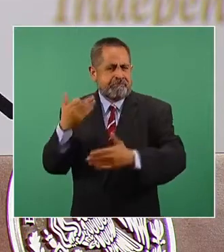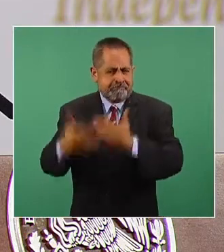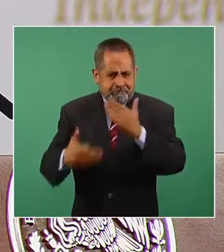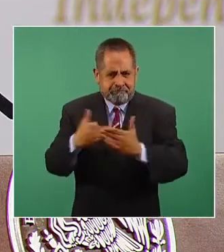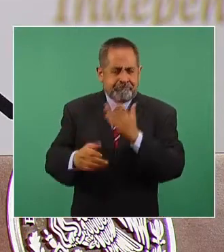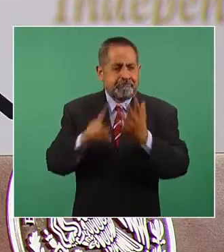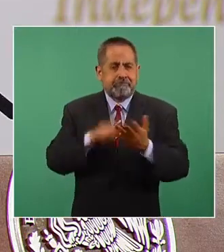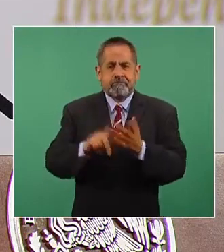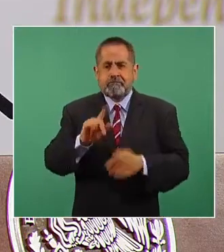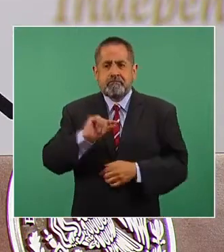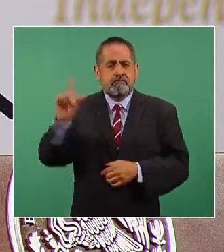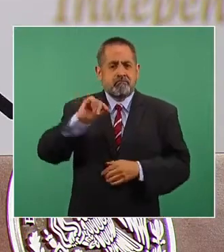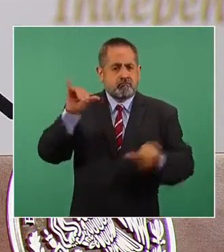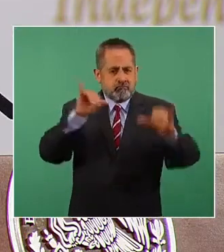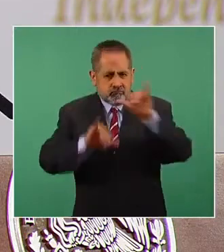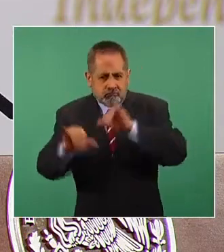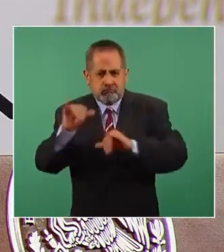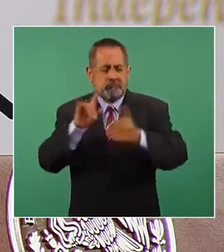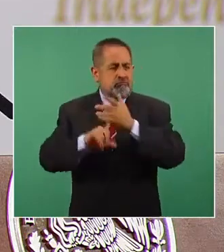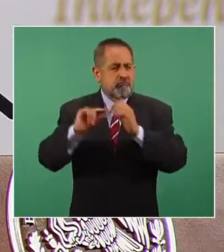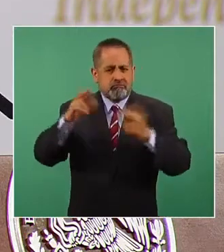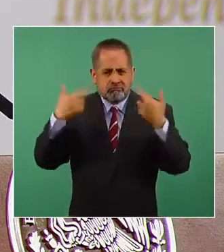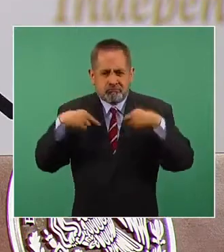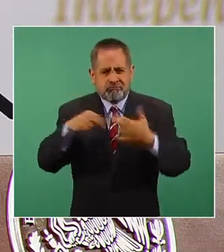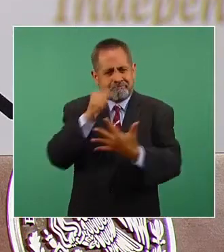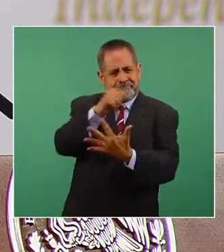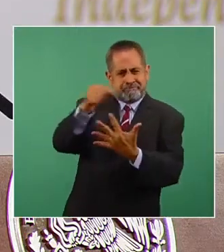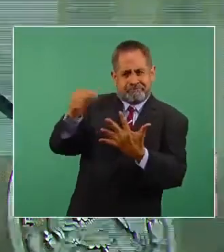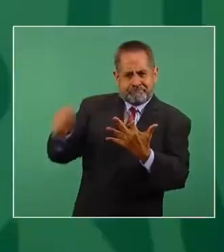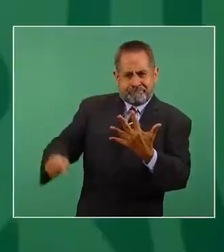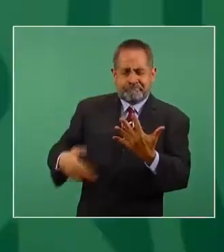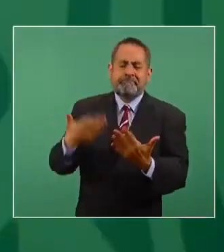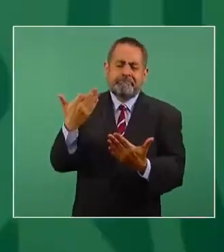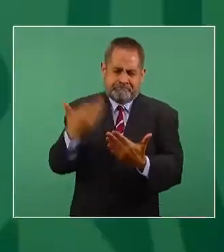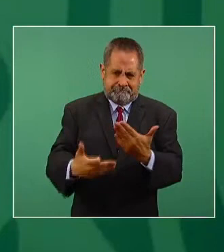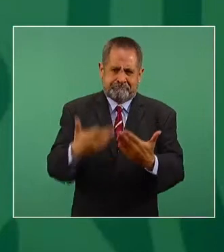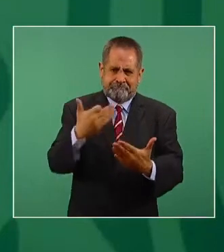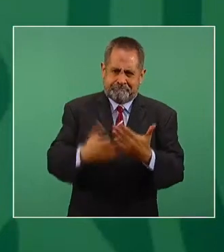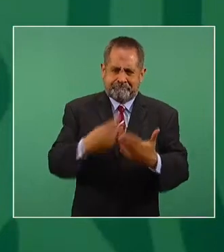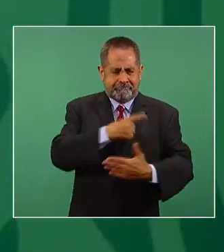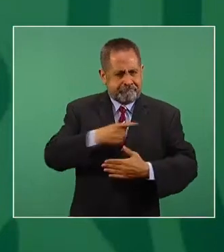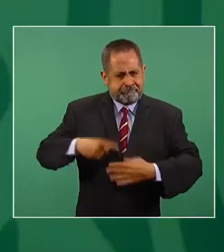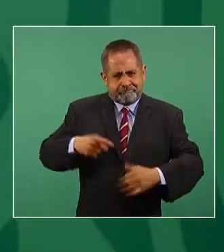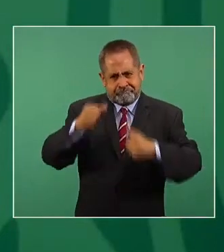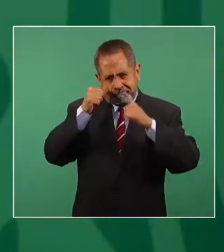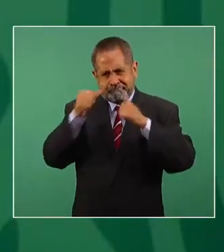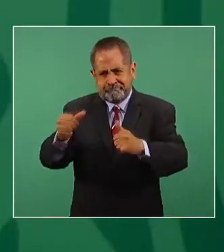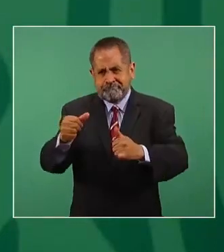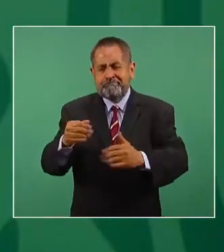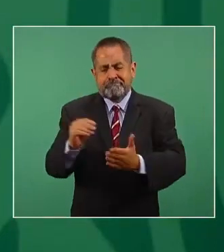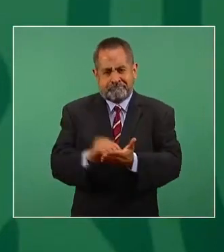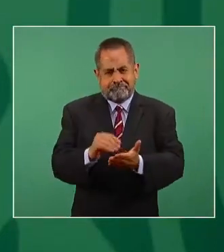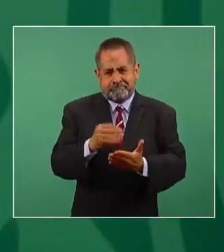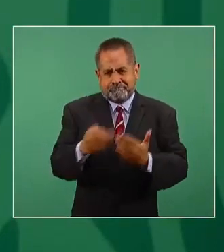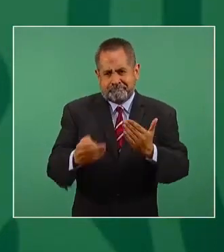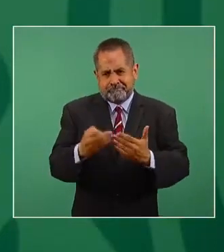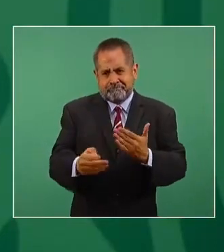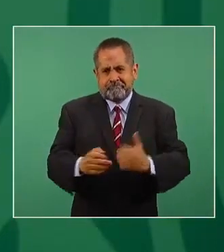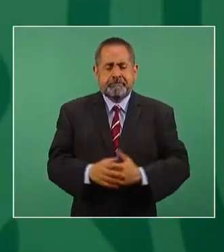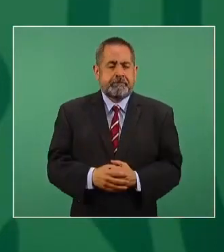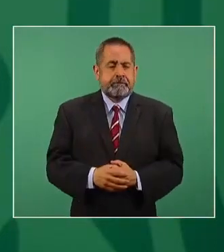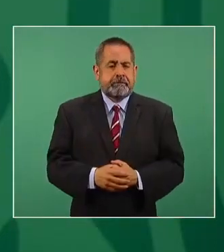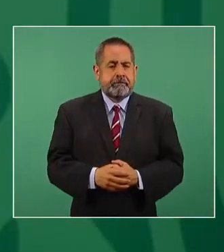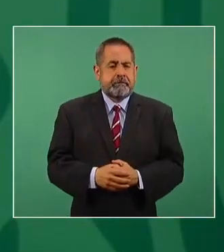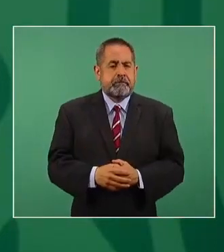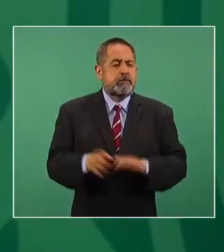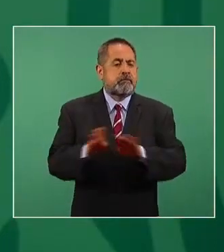mujeres científicas, en fin, ahí está todavía una deuda. Los logros que marcan